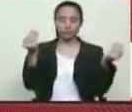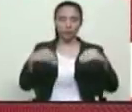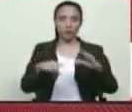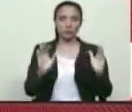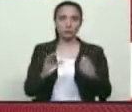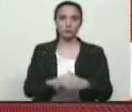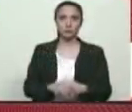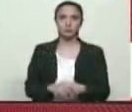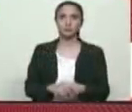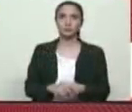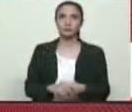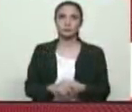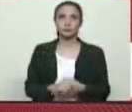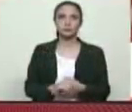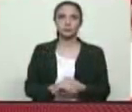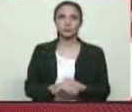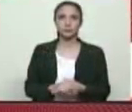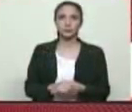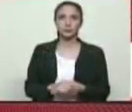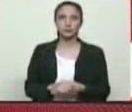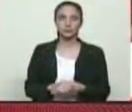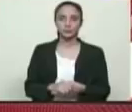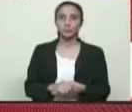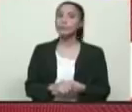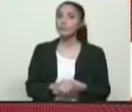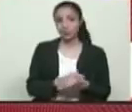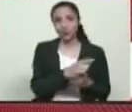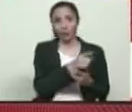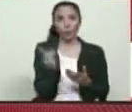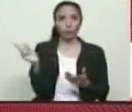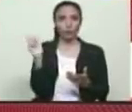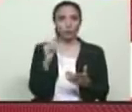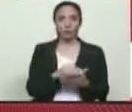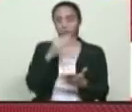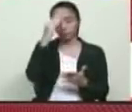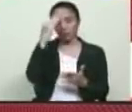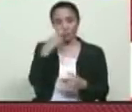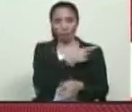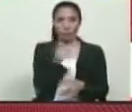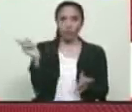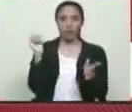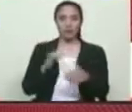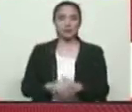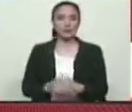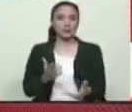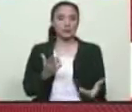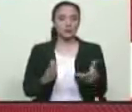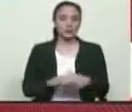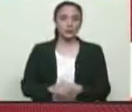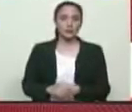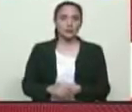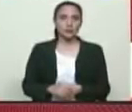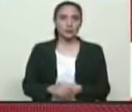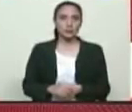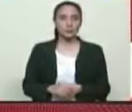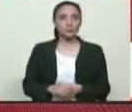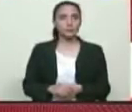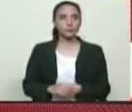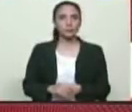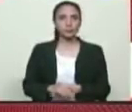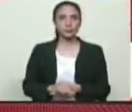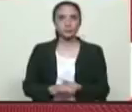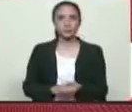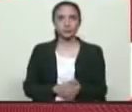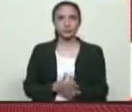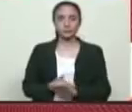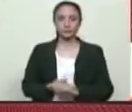un riesgo, y así lo digo, saben ustedes, ustedes tienen conciencia de esto, podemos correr un riesgo, Aristóbulo,